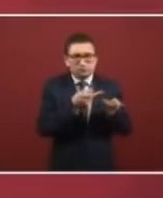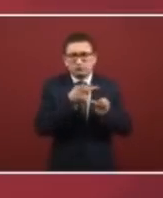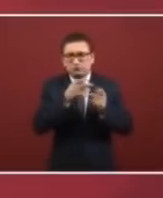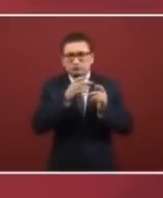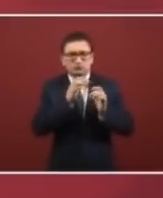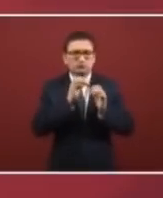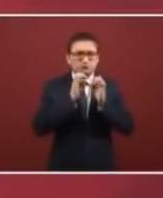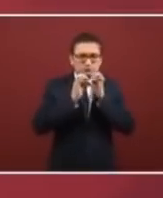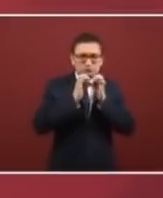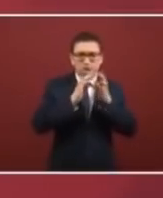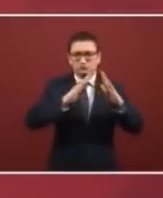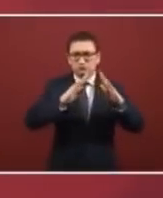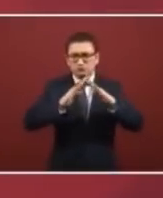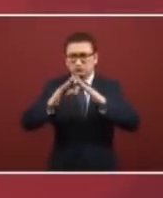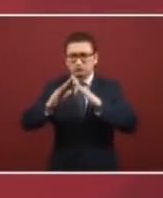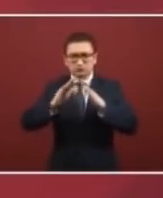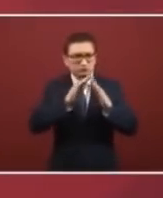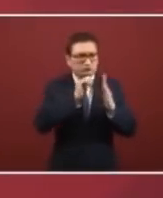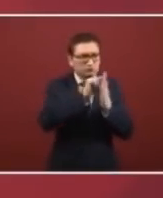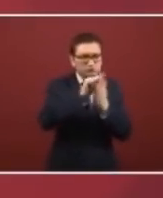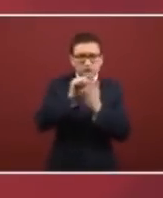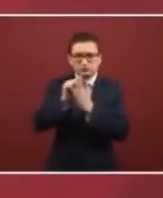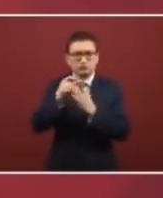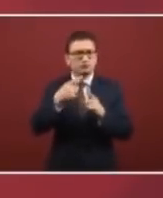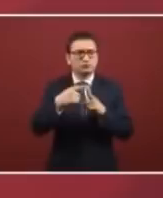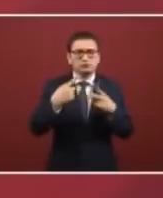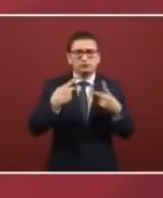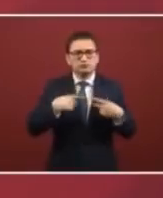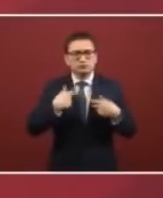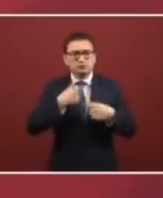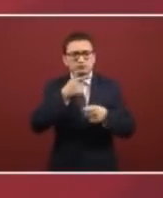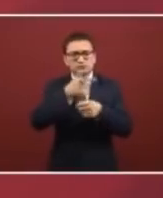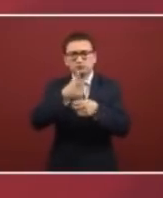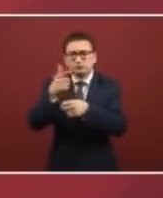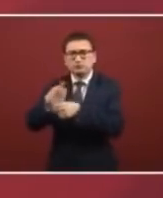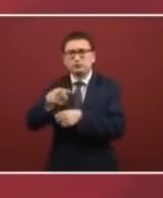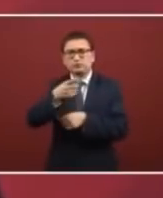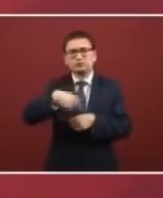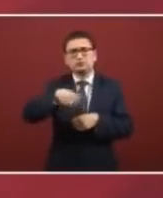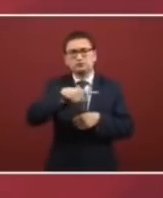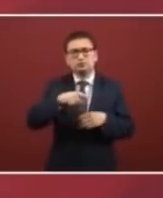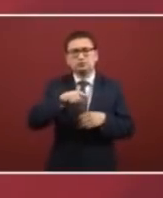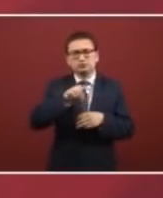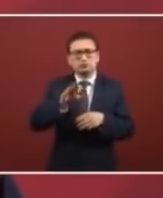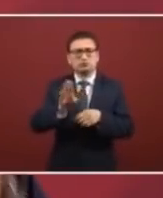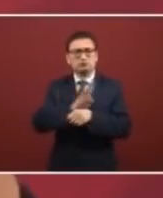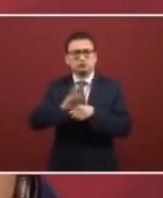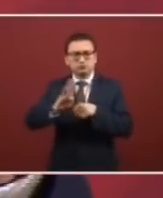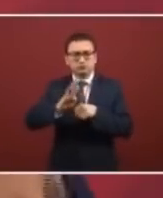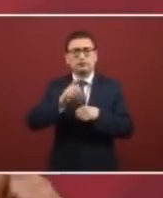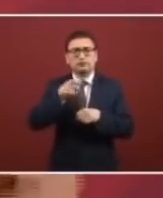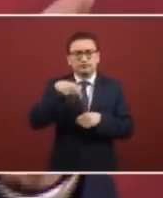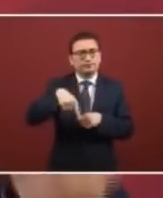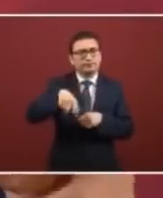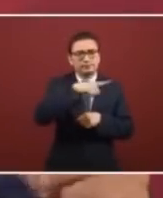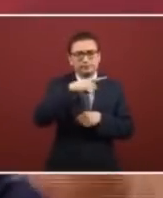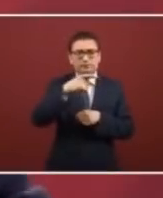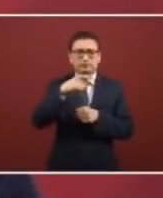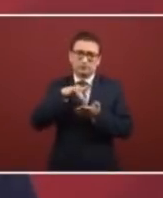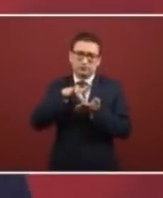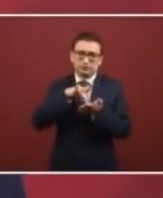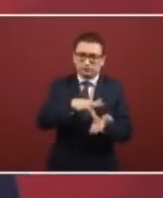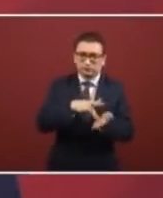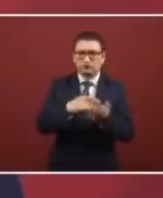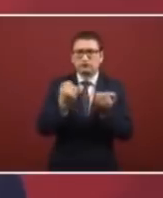casa para identificar a los beneficiarios y entregar el apoyo de manera directa con una